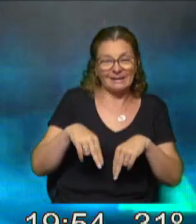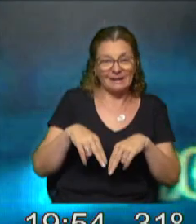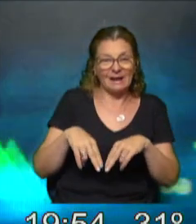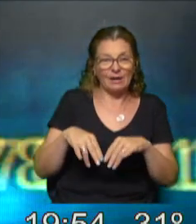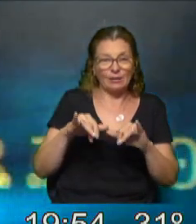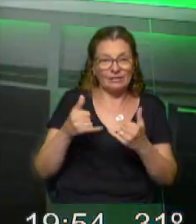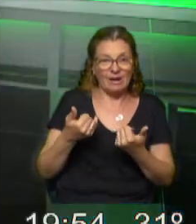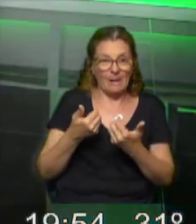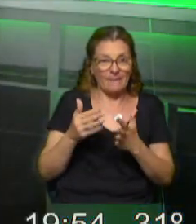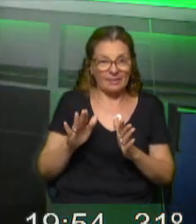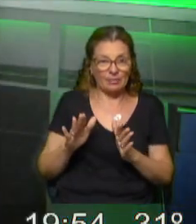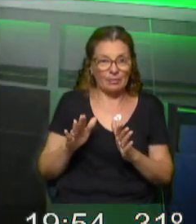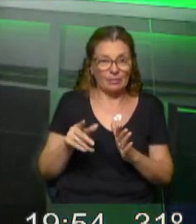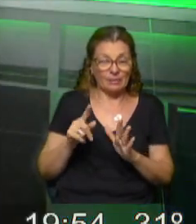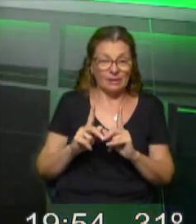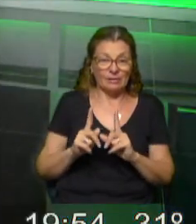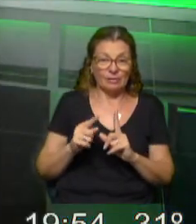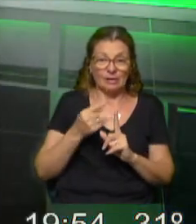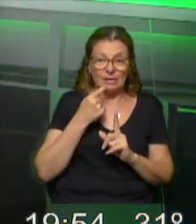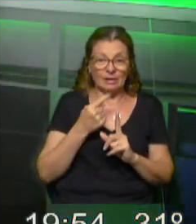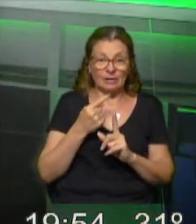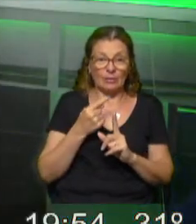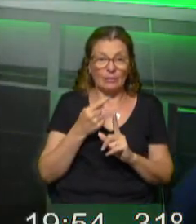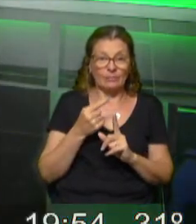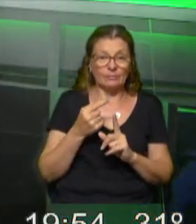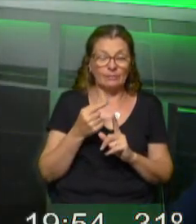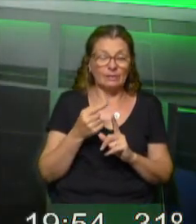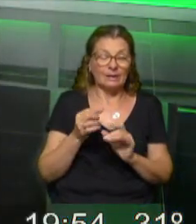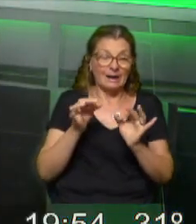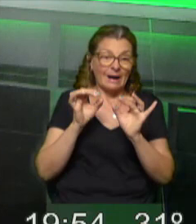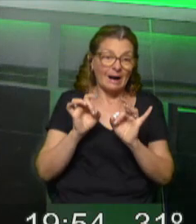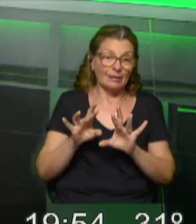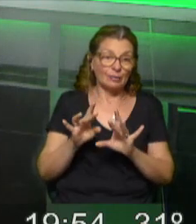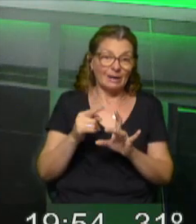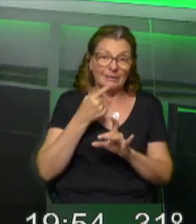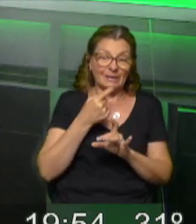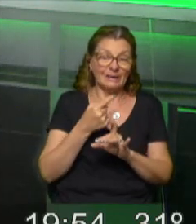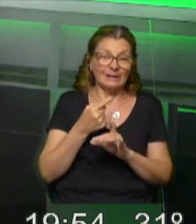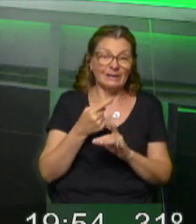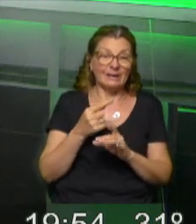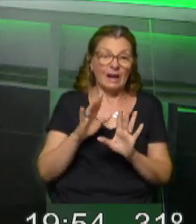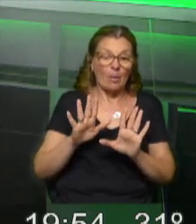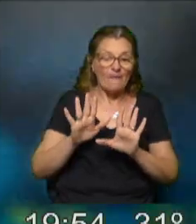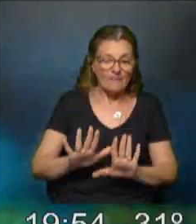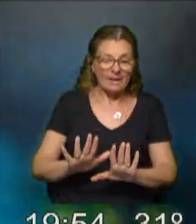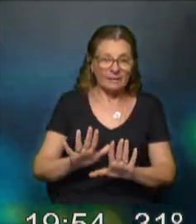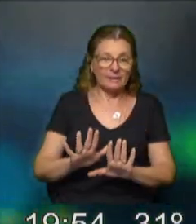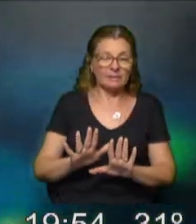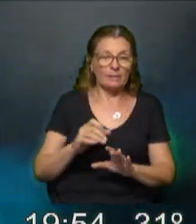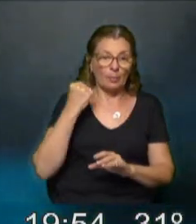todavía no empezó eso también es parte del retiro del ajuste fiscal que naturalmente va a suponer una fase de excesiva